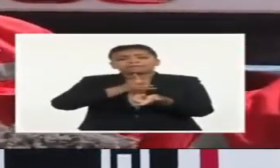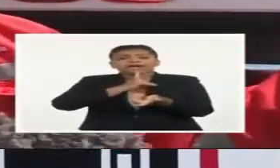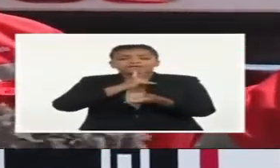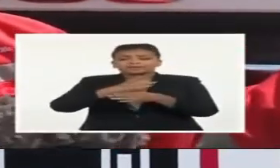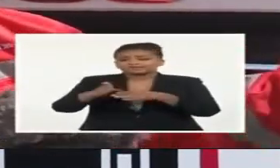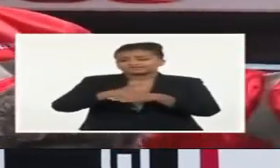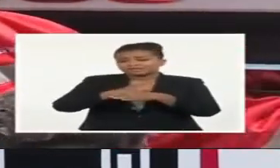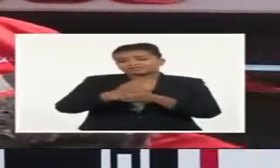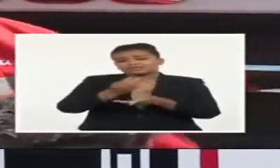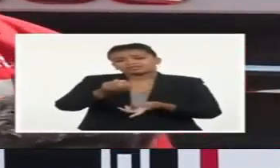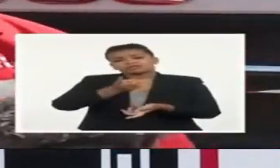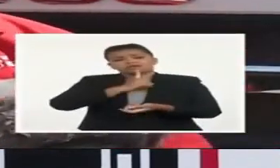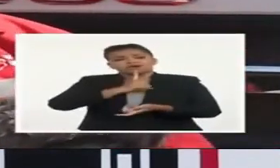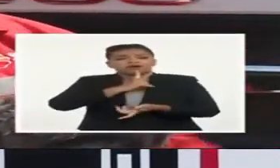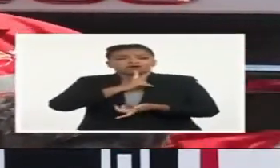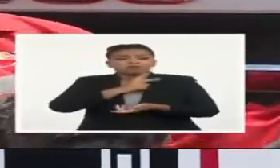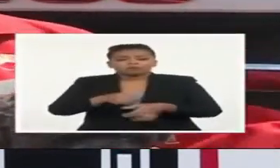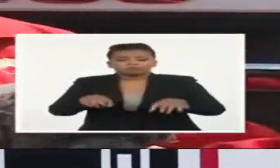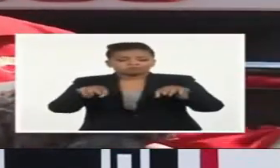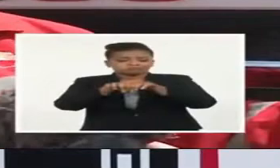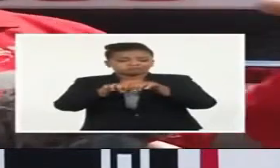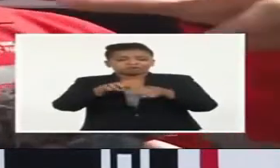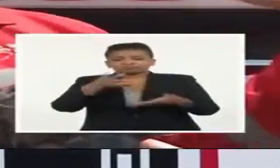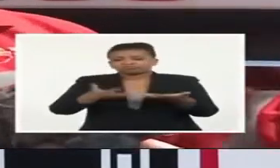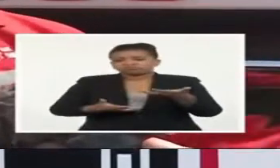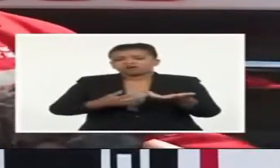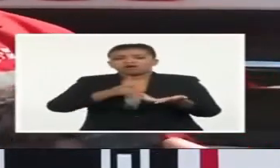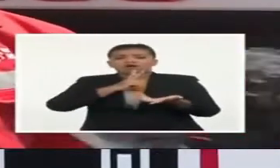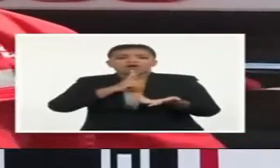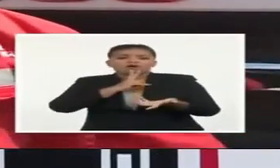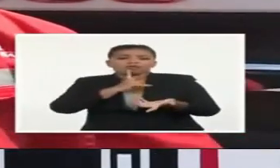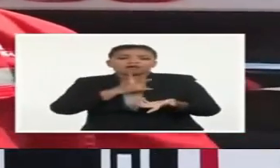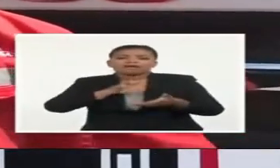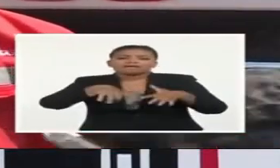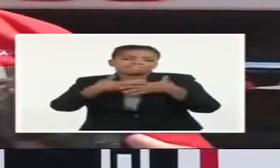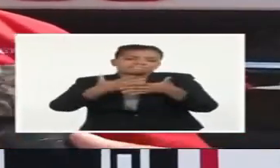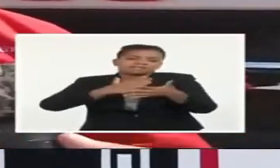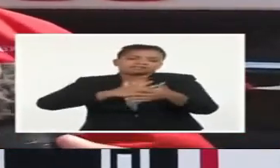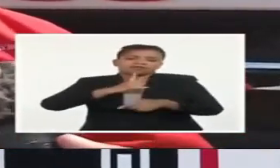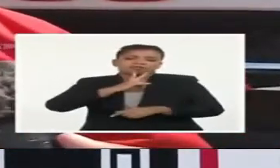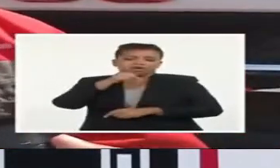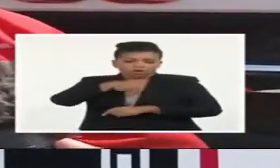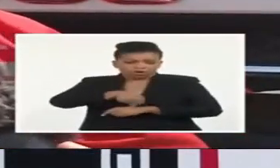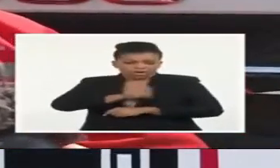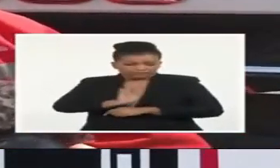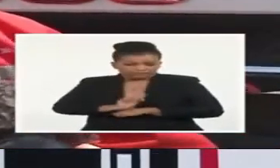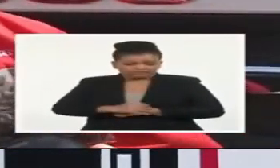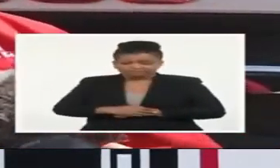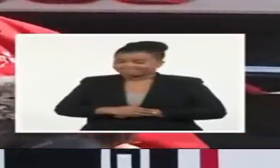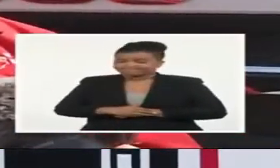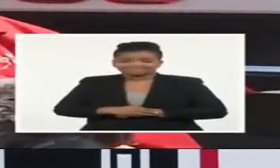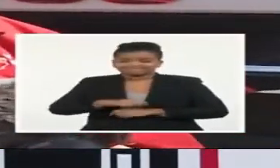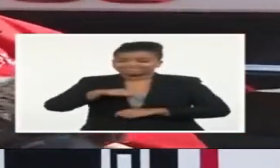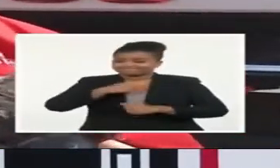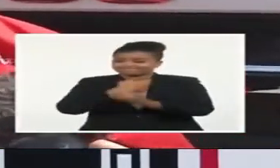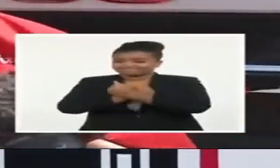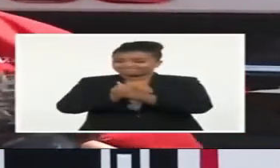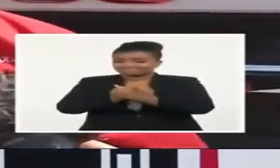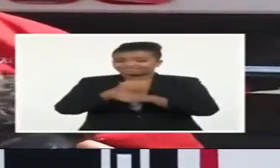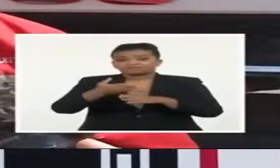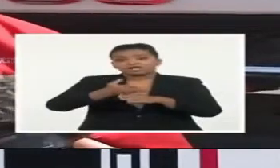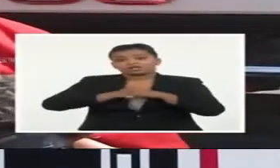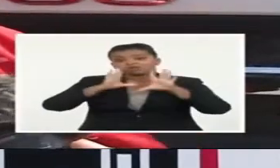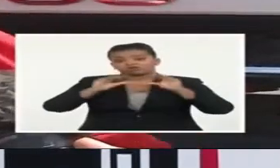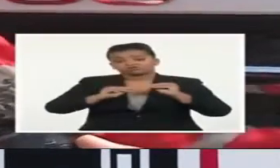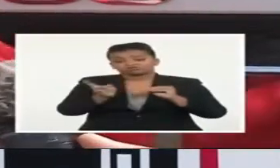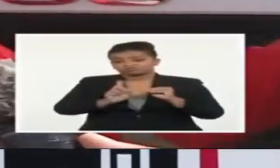tenía combustible. Y al no tener combustible la bomba hizo el